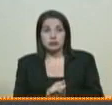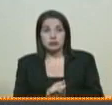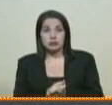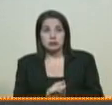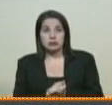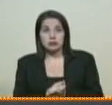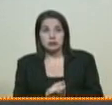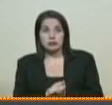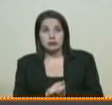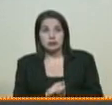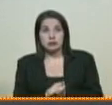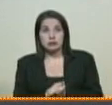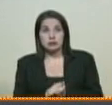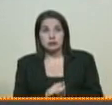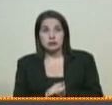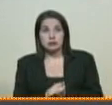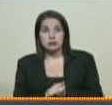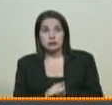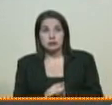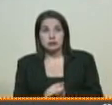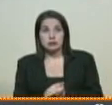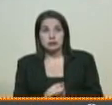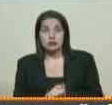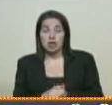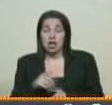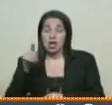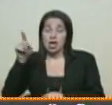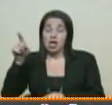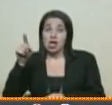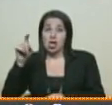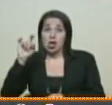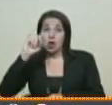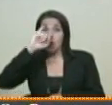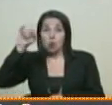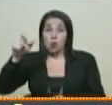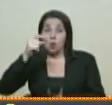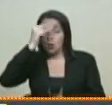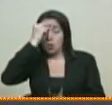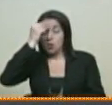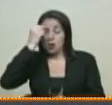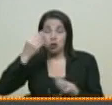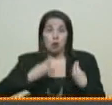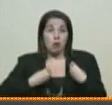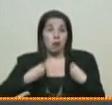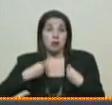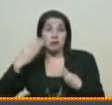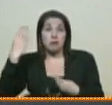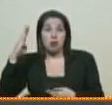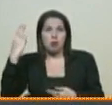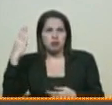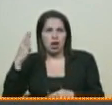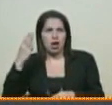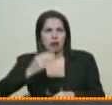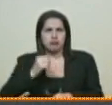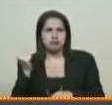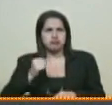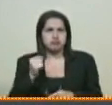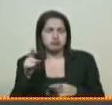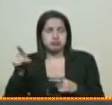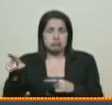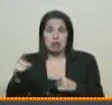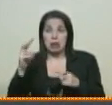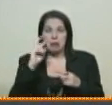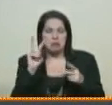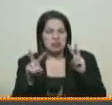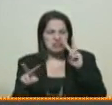Venezuela. Y Julio Borges vive en Bogotá, pendiente de todas las mafias que se roban